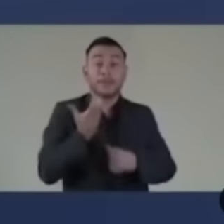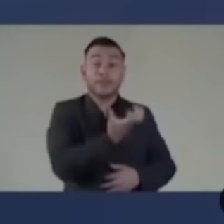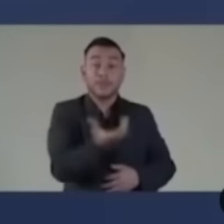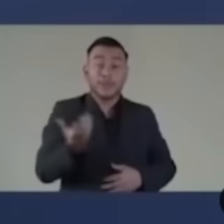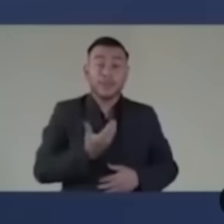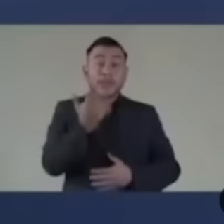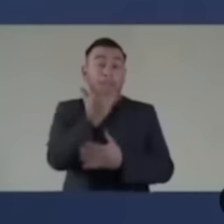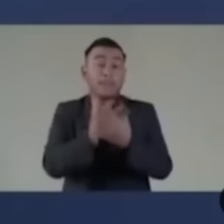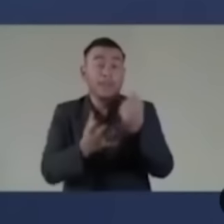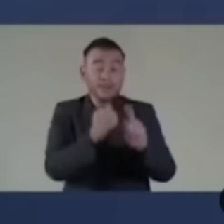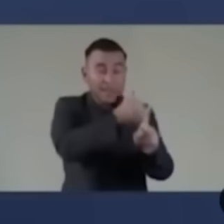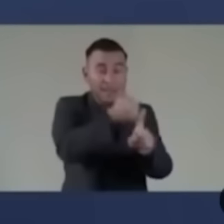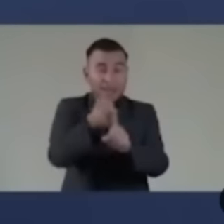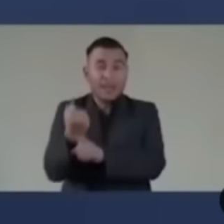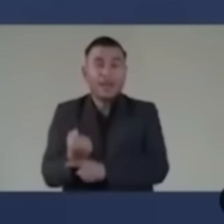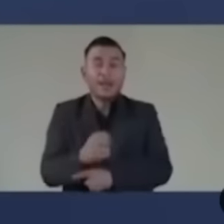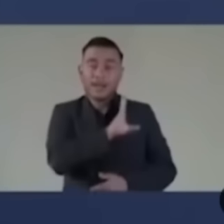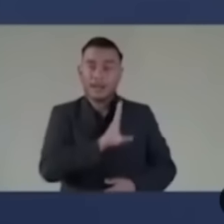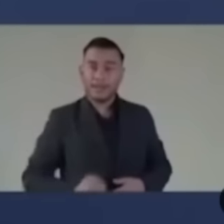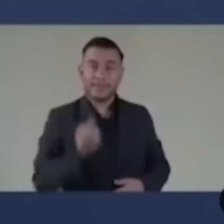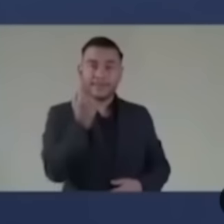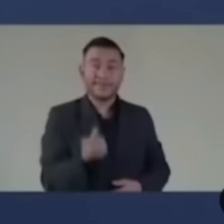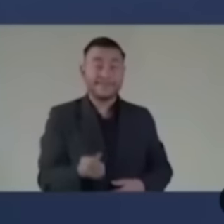manos de uno y cada uno de los salvadoreños.